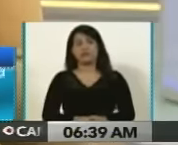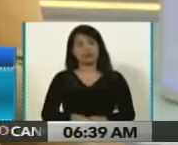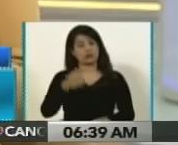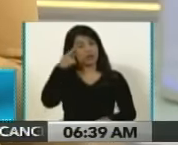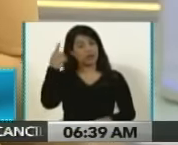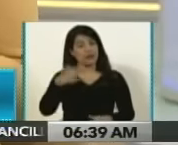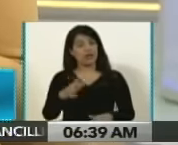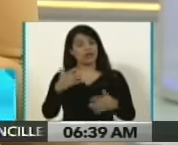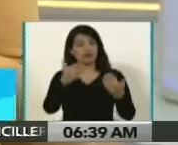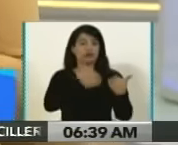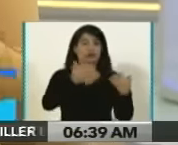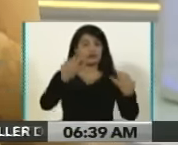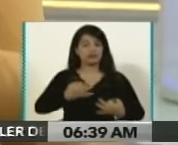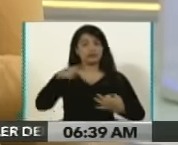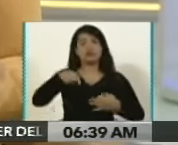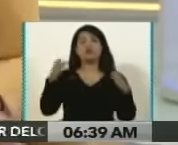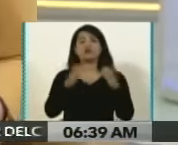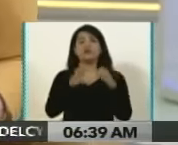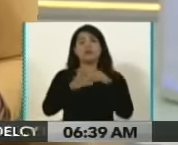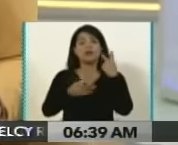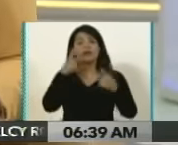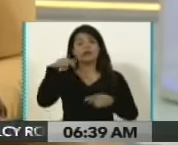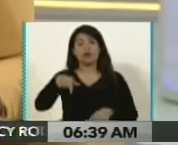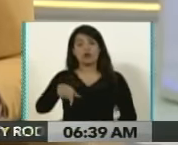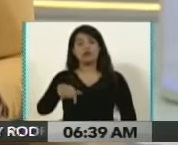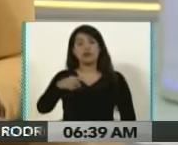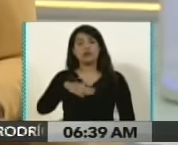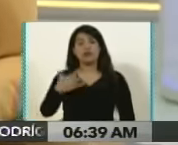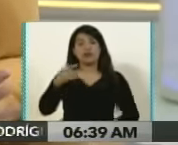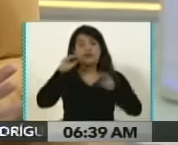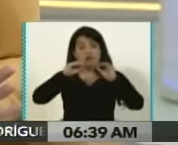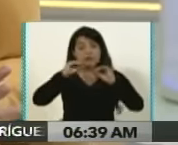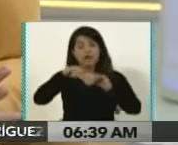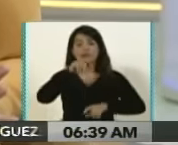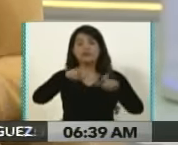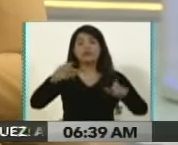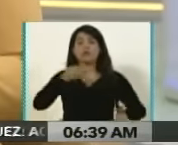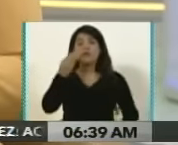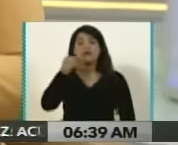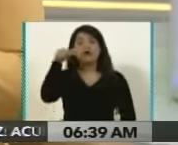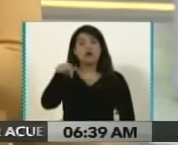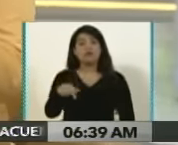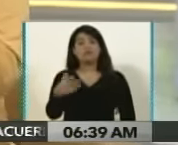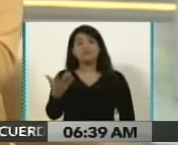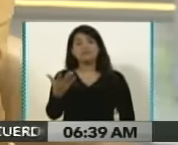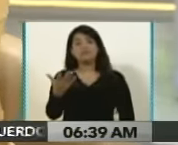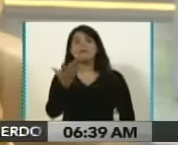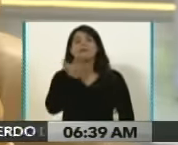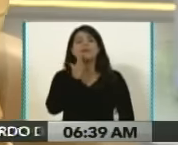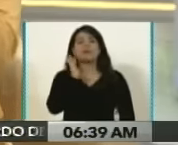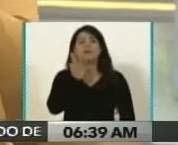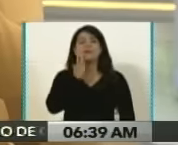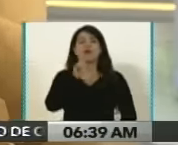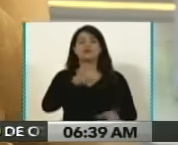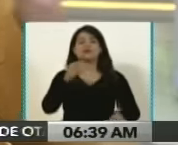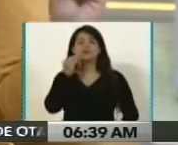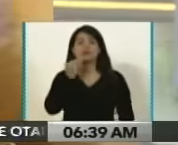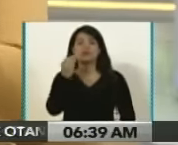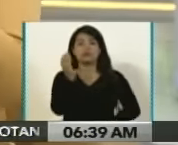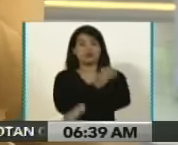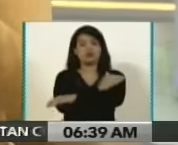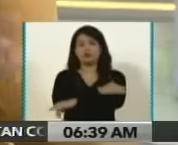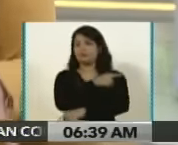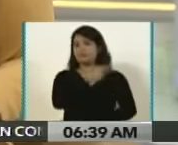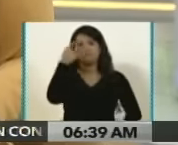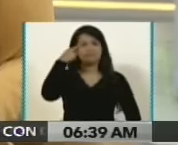cuadros políticos, por lo menos de hoy en día, de formar a esos jóvenes que, digamos, están, no, por lo menos los jóvenes de la oposición, como ustedes lo han dicho, no